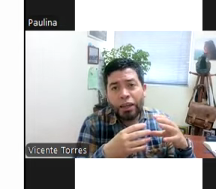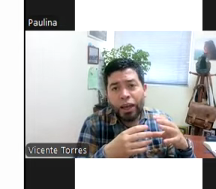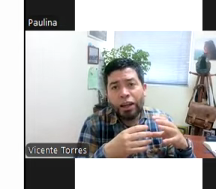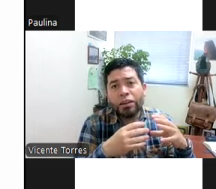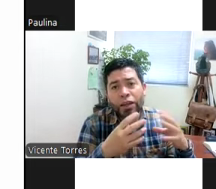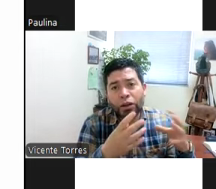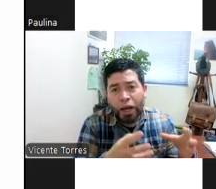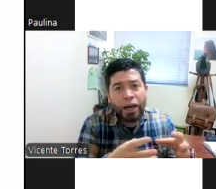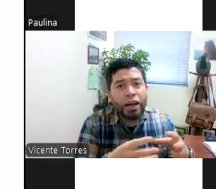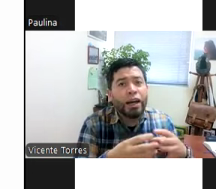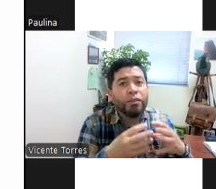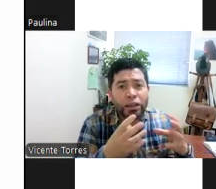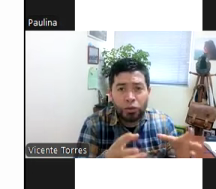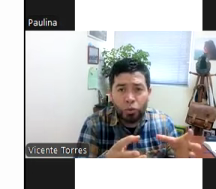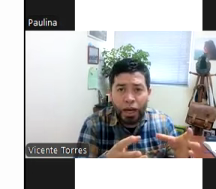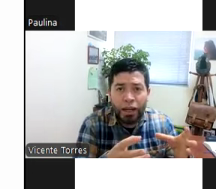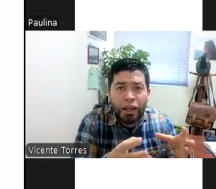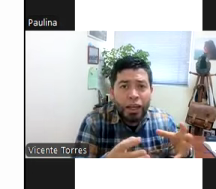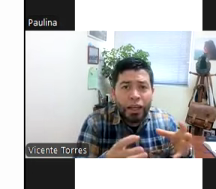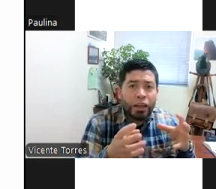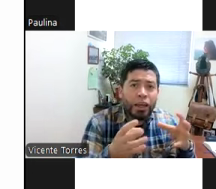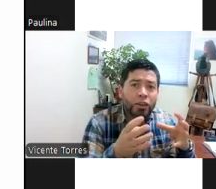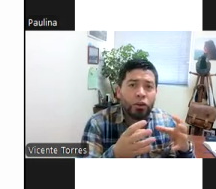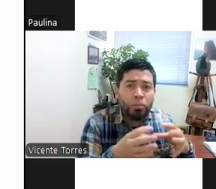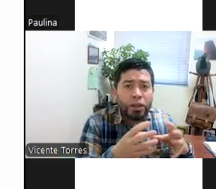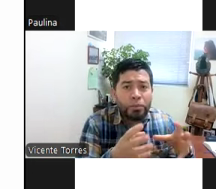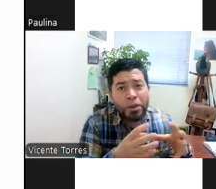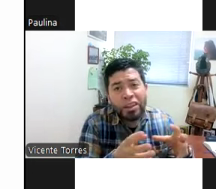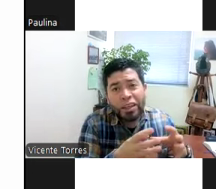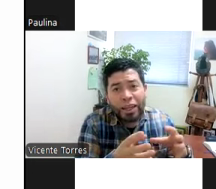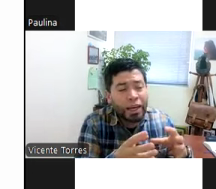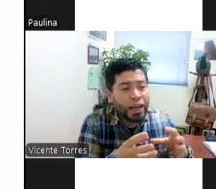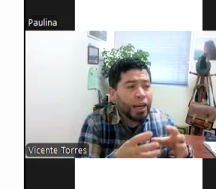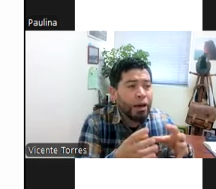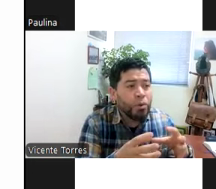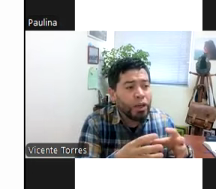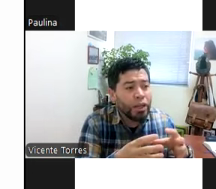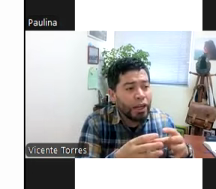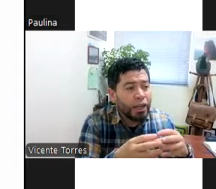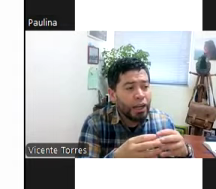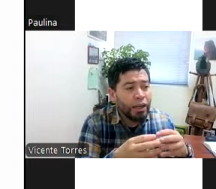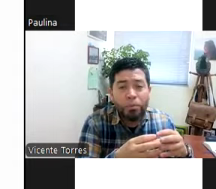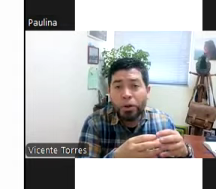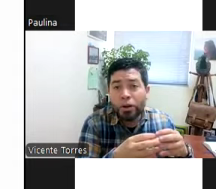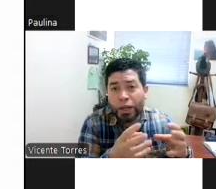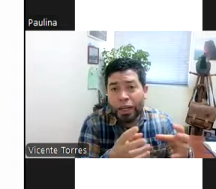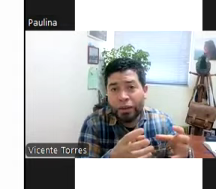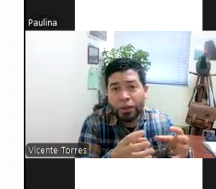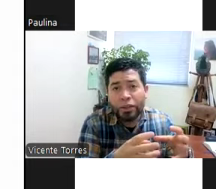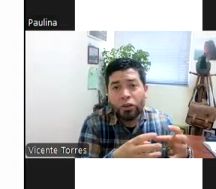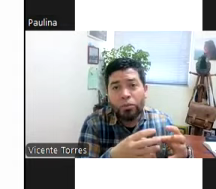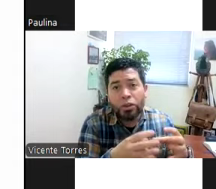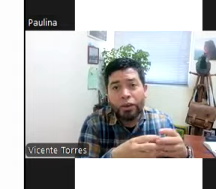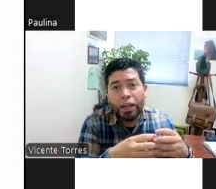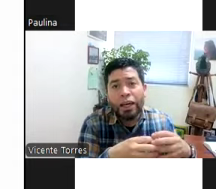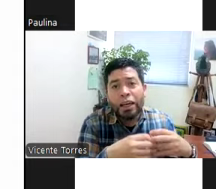a nivel celular, a nivel tisular. Entre ellos, principalmente destaca cambios en el nivel proliferativo, es